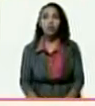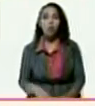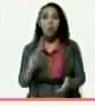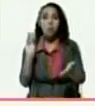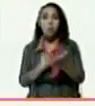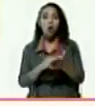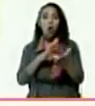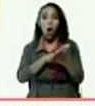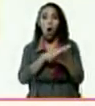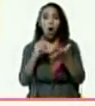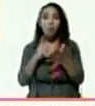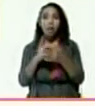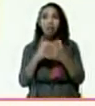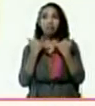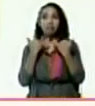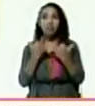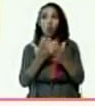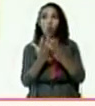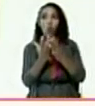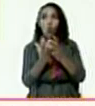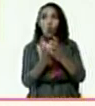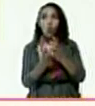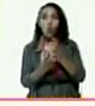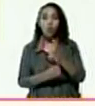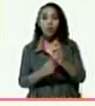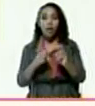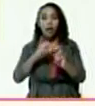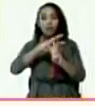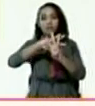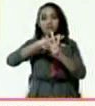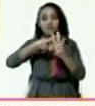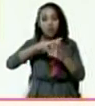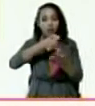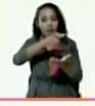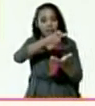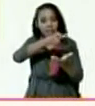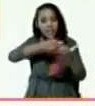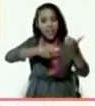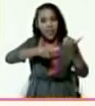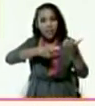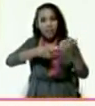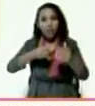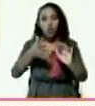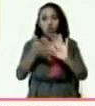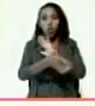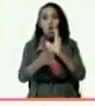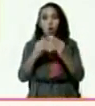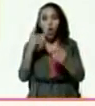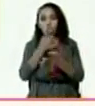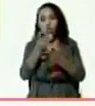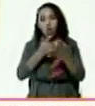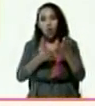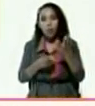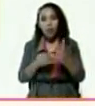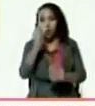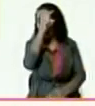esto, inmediatamente se le descargan todos los documentos del Partido Socialista Unido de Venezuela.